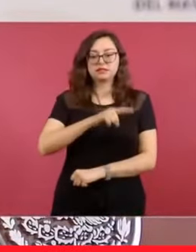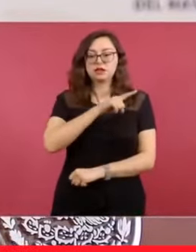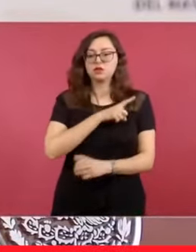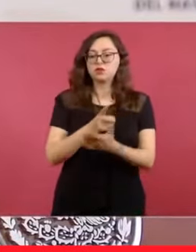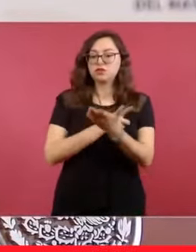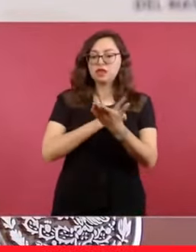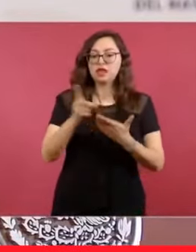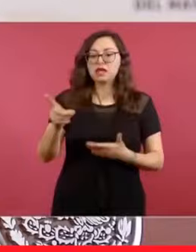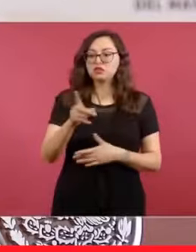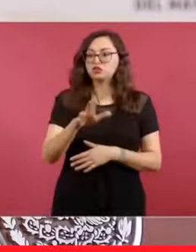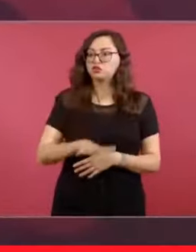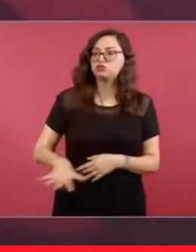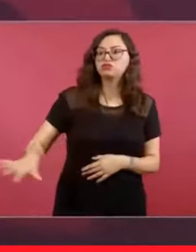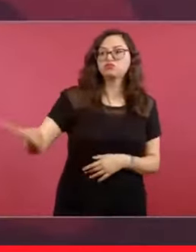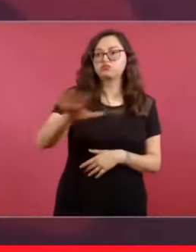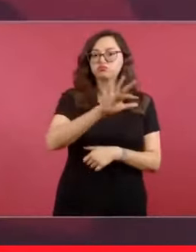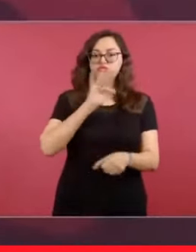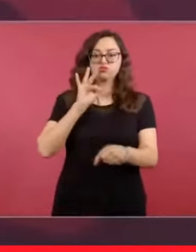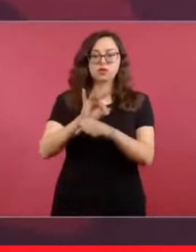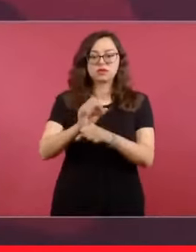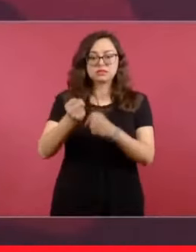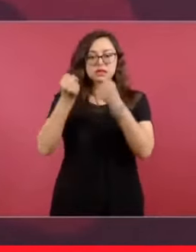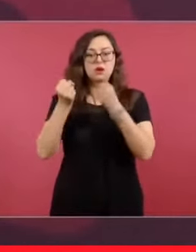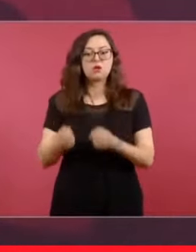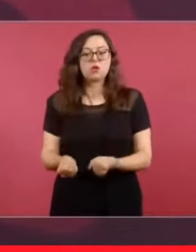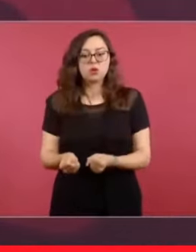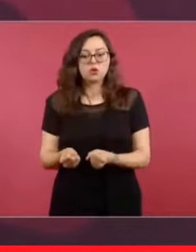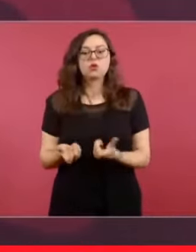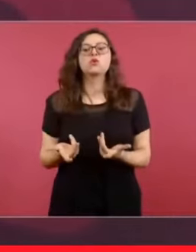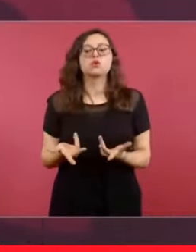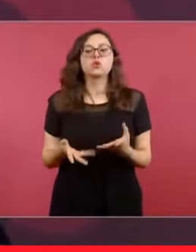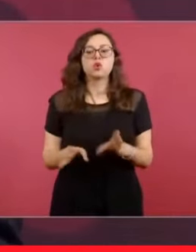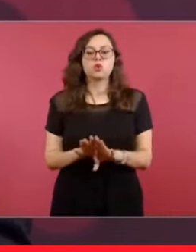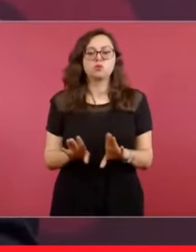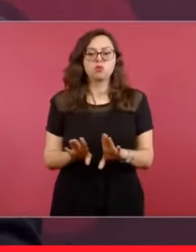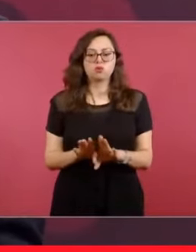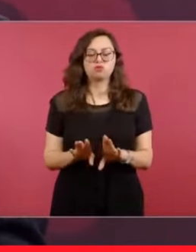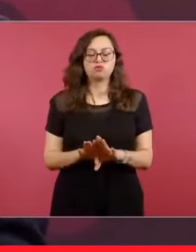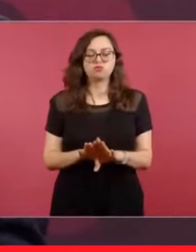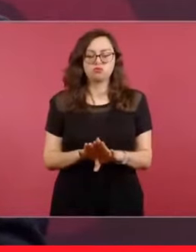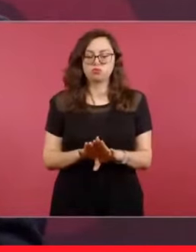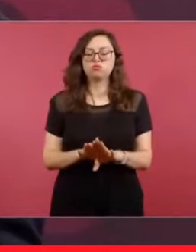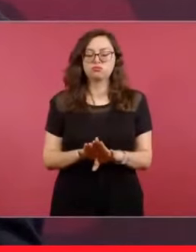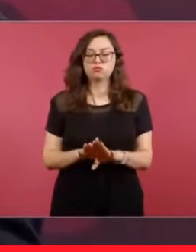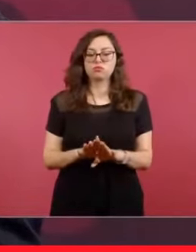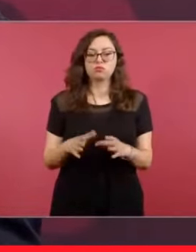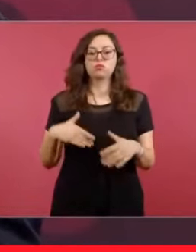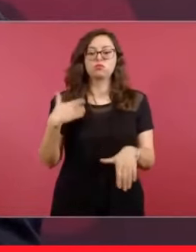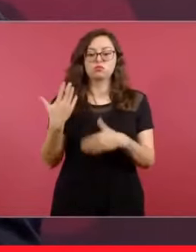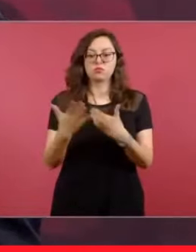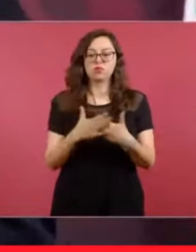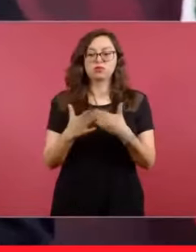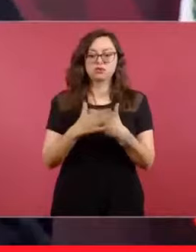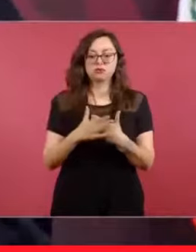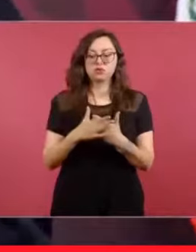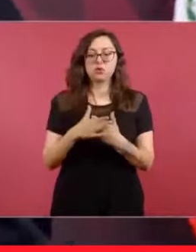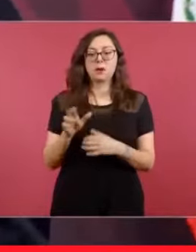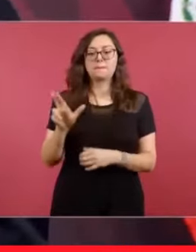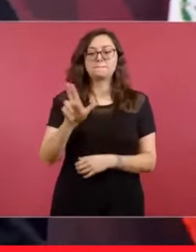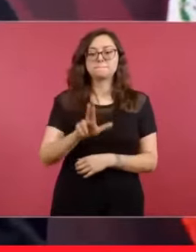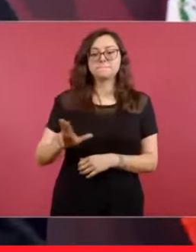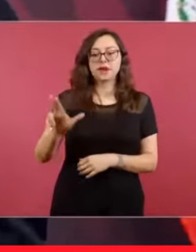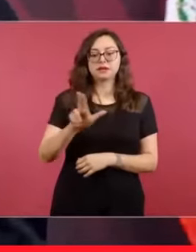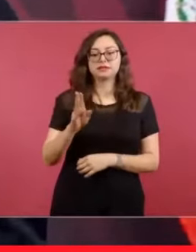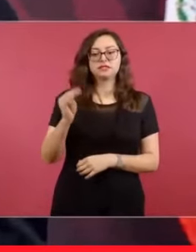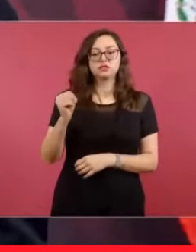salud vamos a informar que el día martes 9